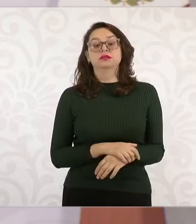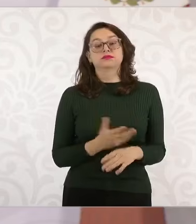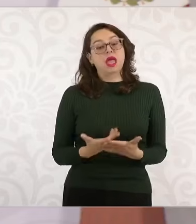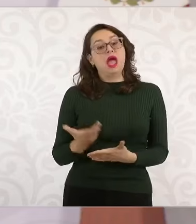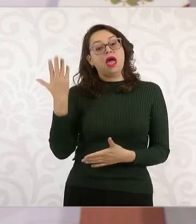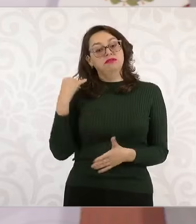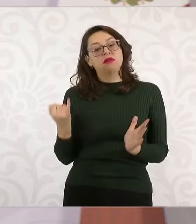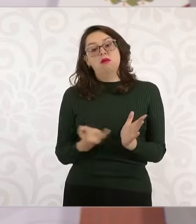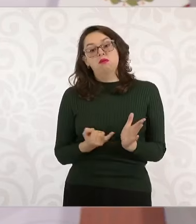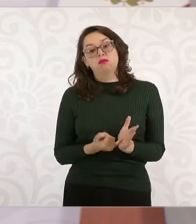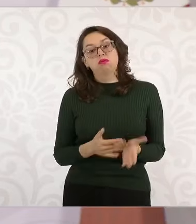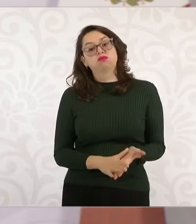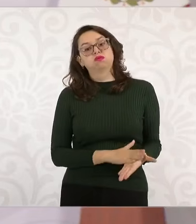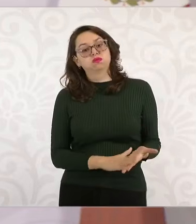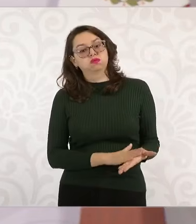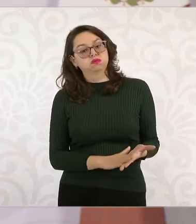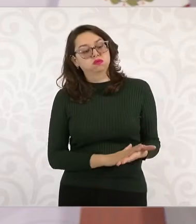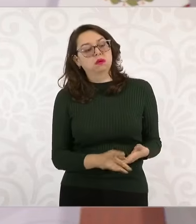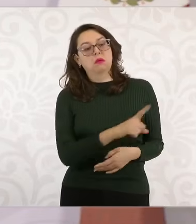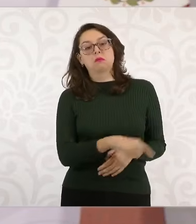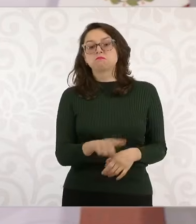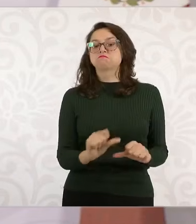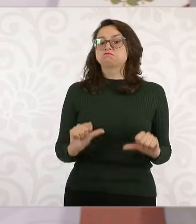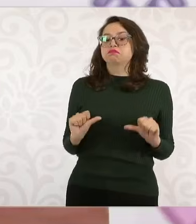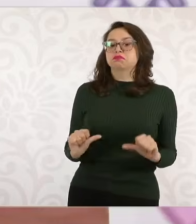se condonaban pues a los de más